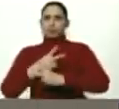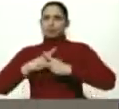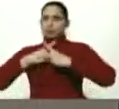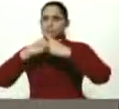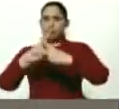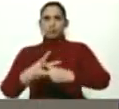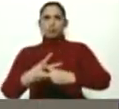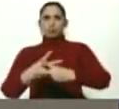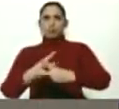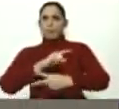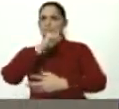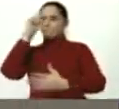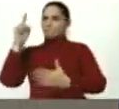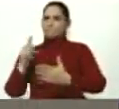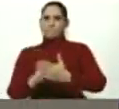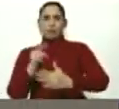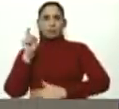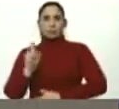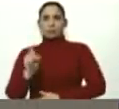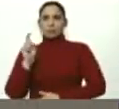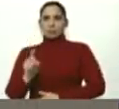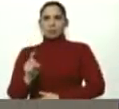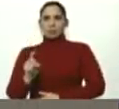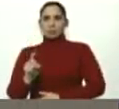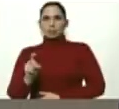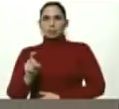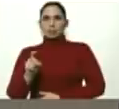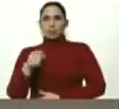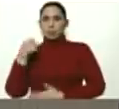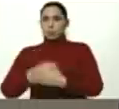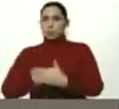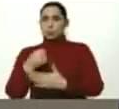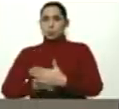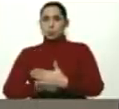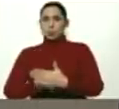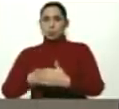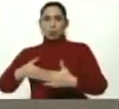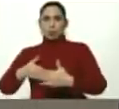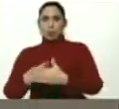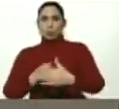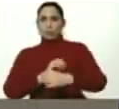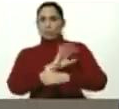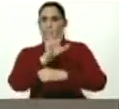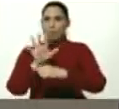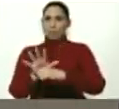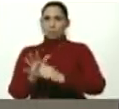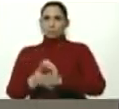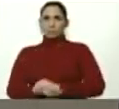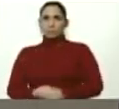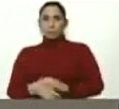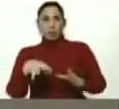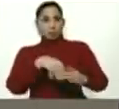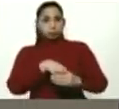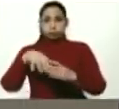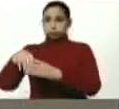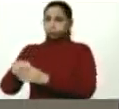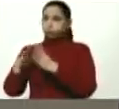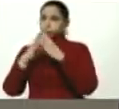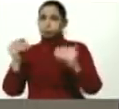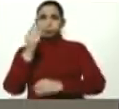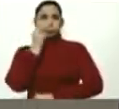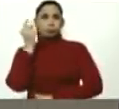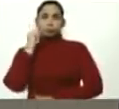voluntaria, absolutamente necesaria en esta lucha y en este combate contra el COVID-19. Aguardarse todas y